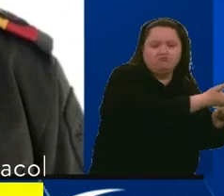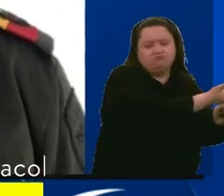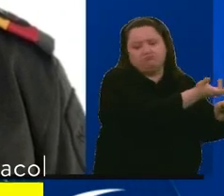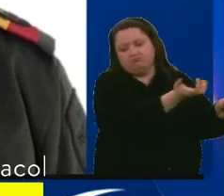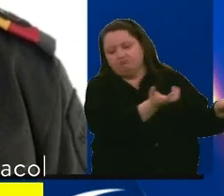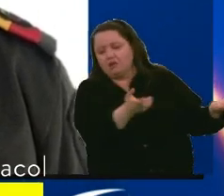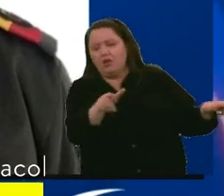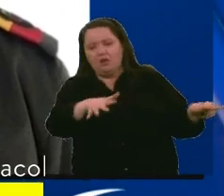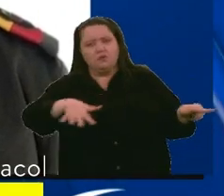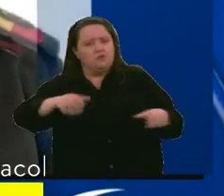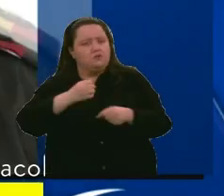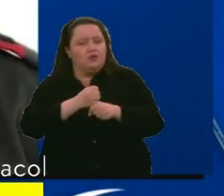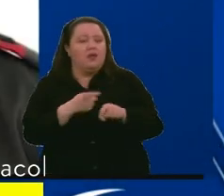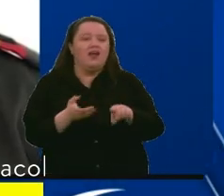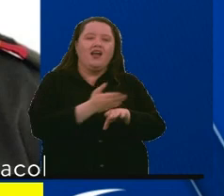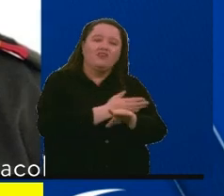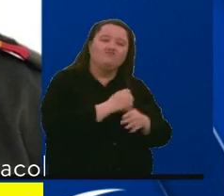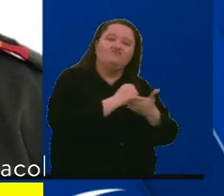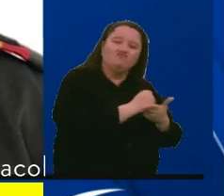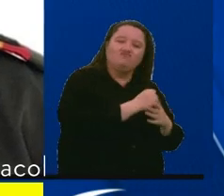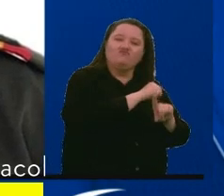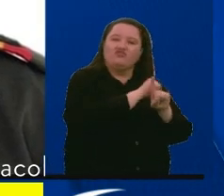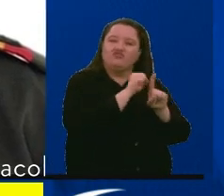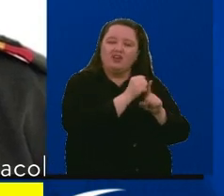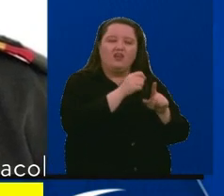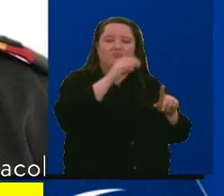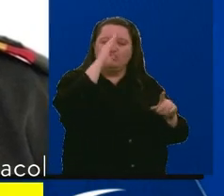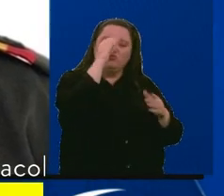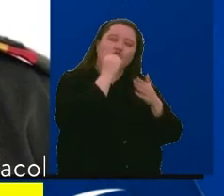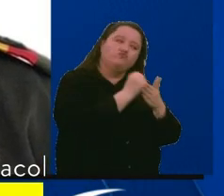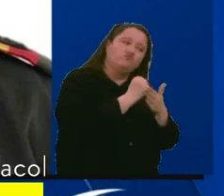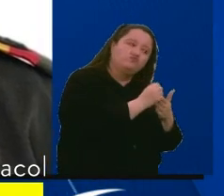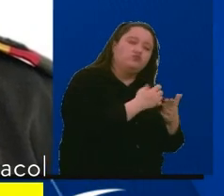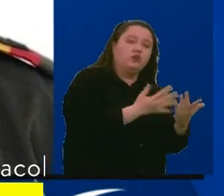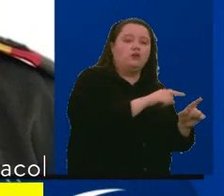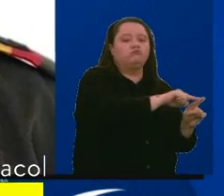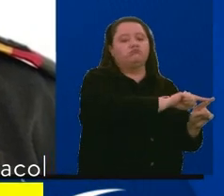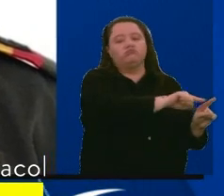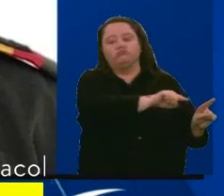hacer parte de una actividad de bienestar social con la policía aquí en la ciudad.